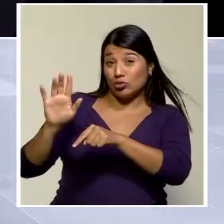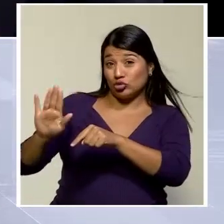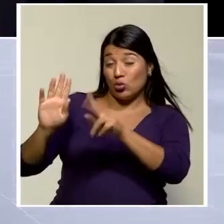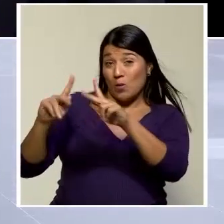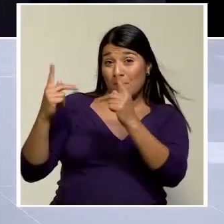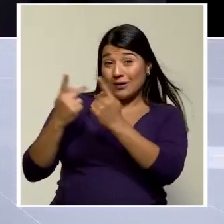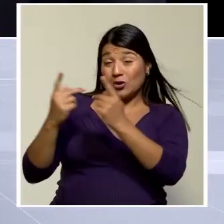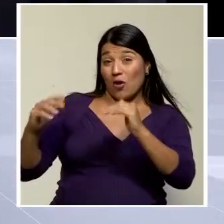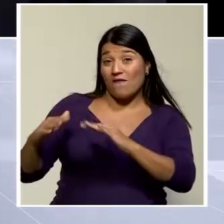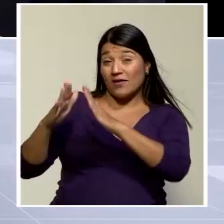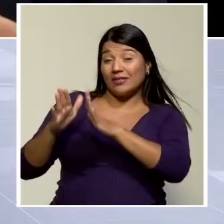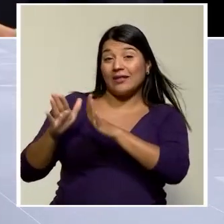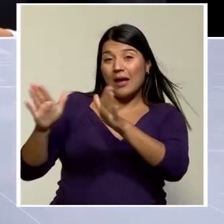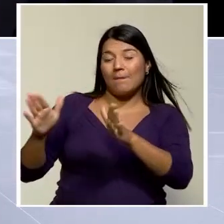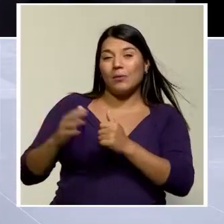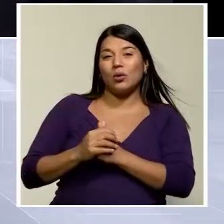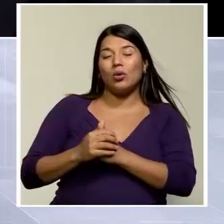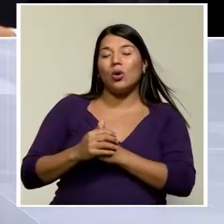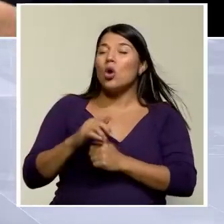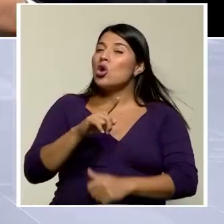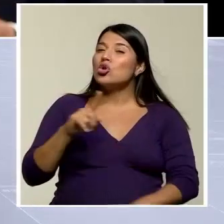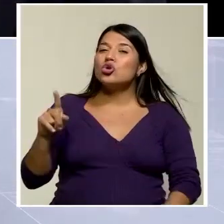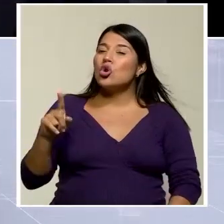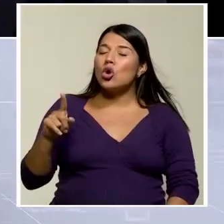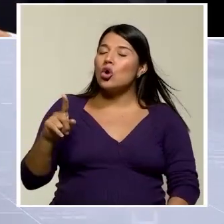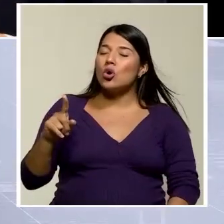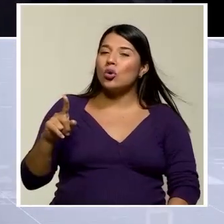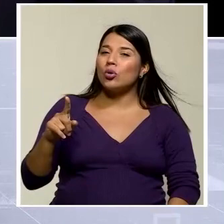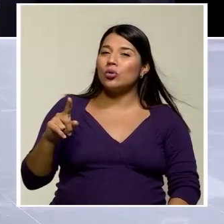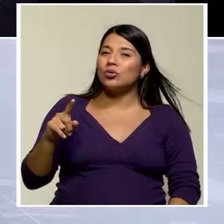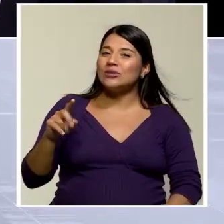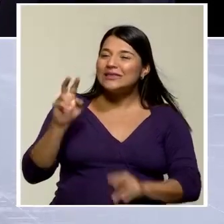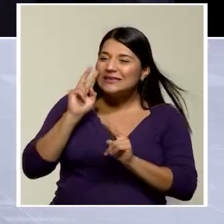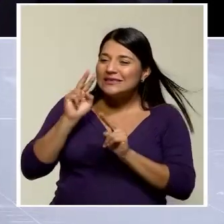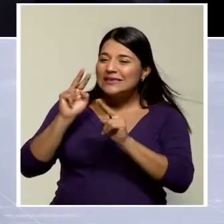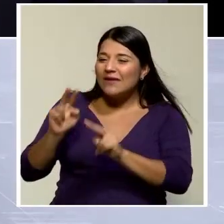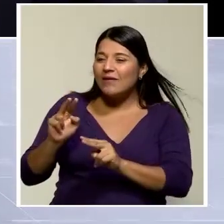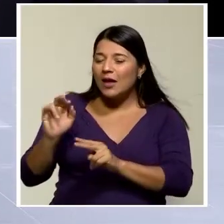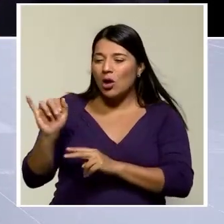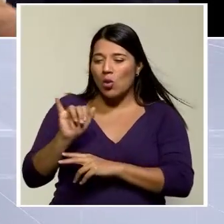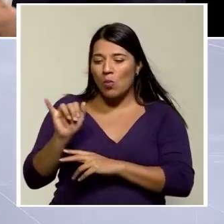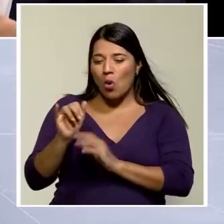que no necesariamente se le ve una vocación de poder